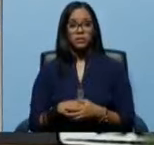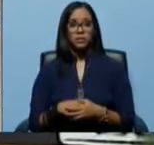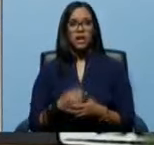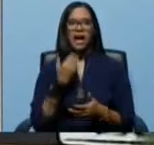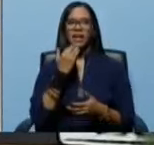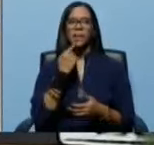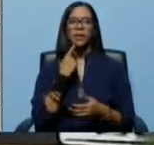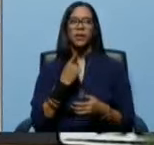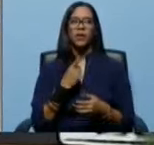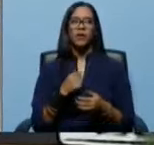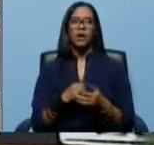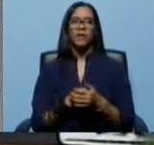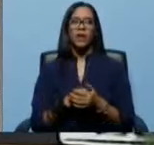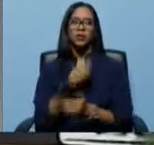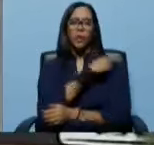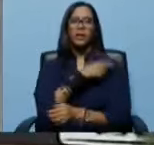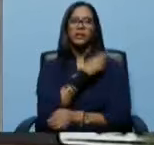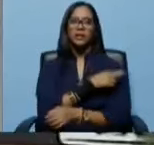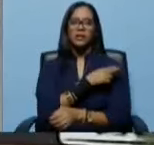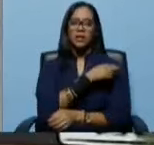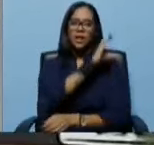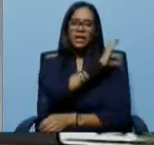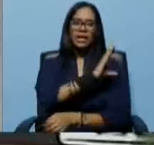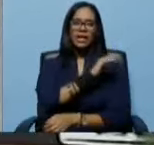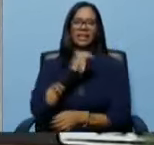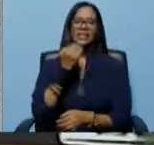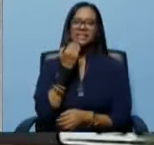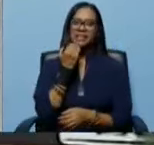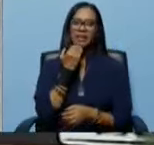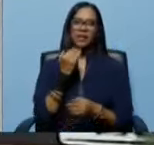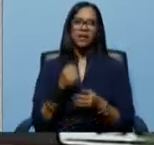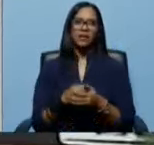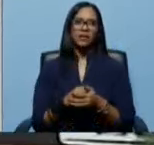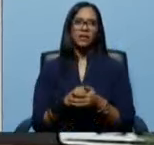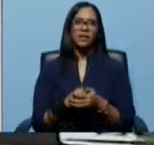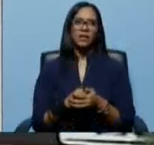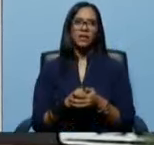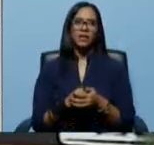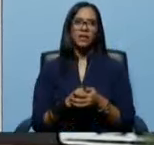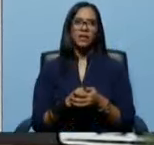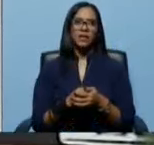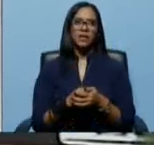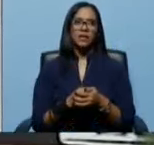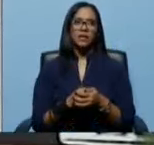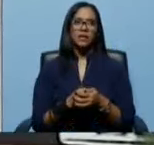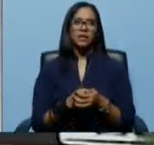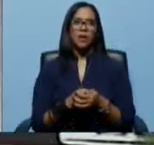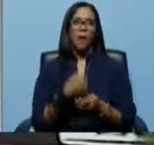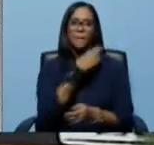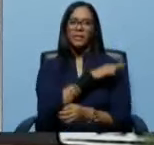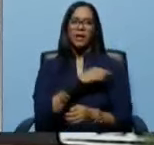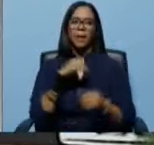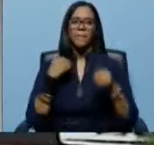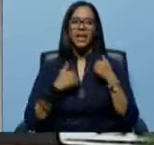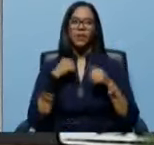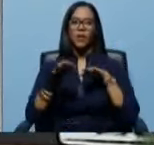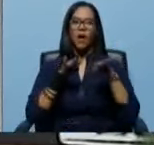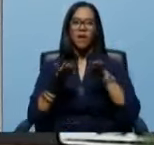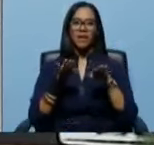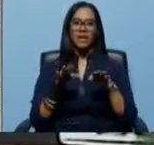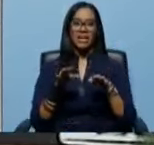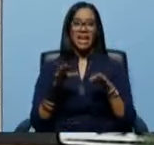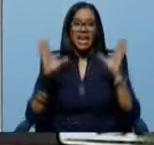Alguien me dijo que había estado hospitalizado en una clínica que está por ahí. Y el escándalo los miércoles, le tocó estar hospitalizado miércoles y jueves, en la noche